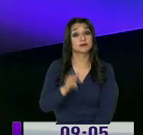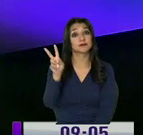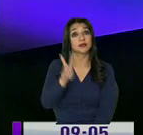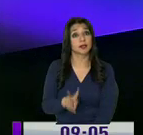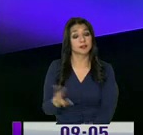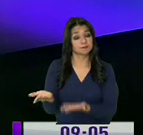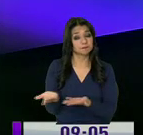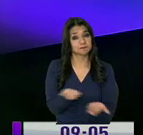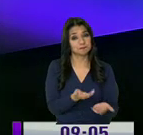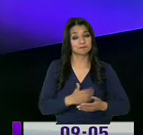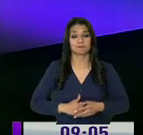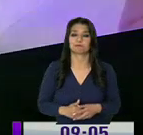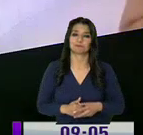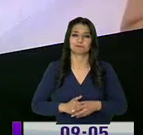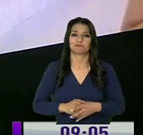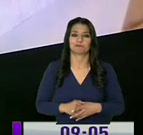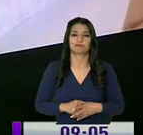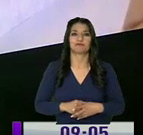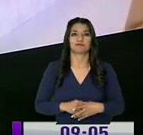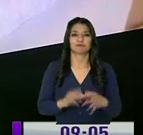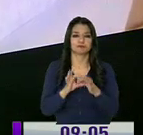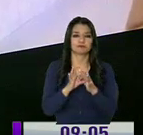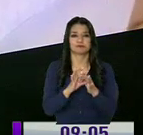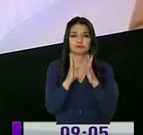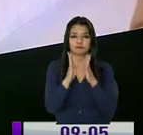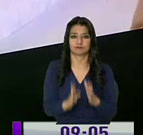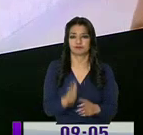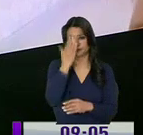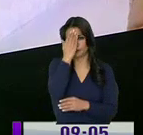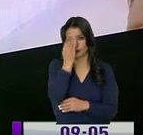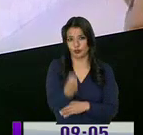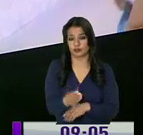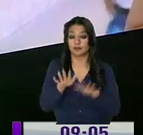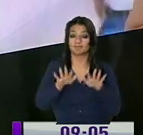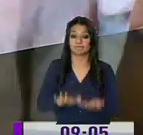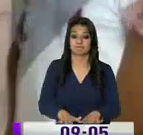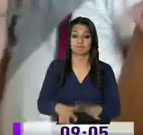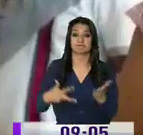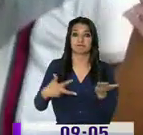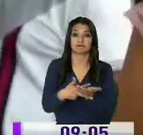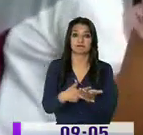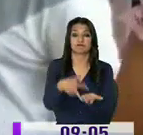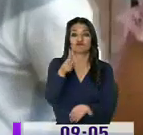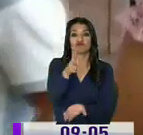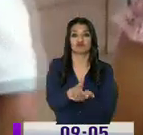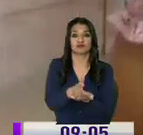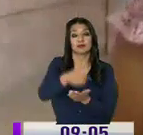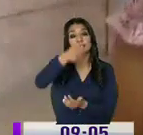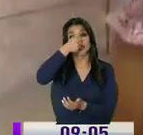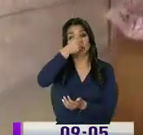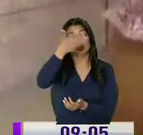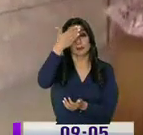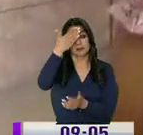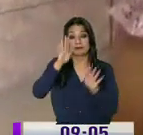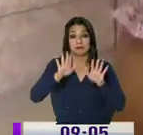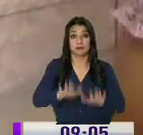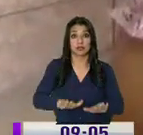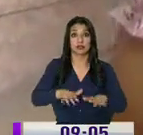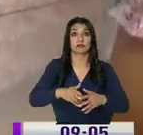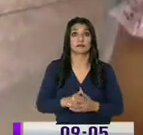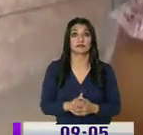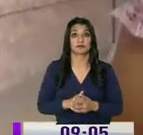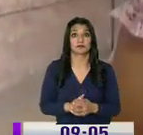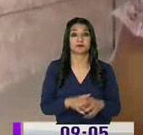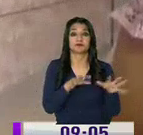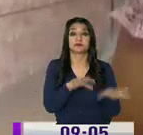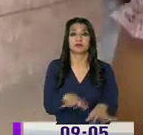Novedades. Compañeros en estudios, buenos días. Nos encontramos en la terminal terrestre de Santo Domingo. Aquí hoy las actividades